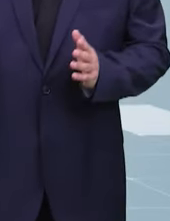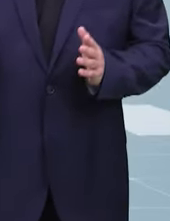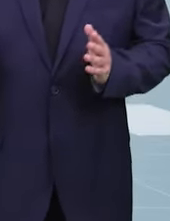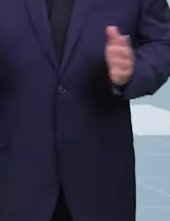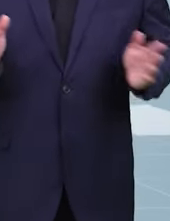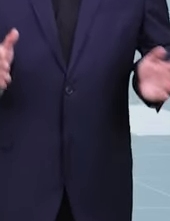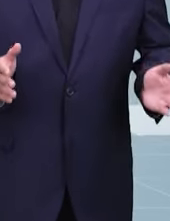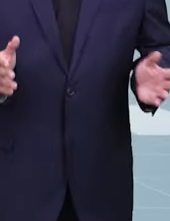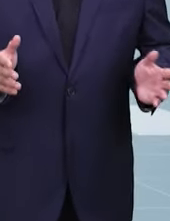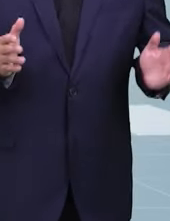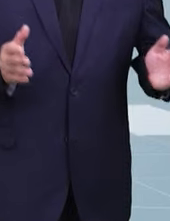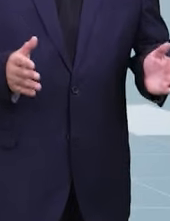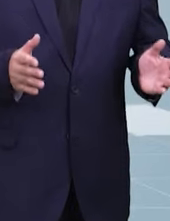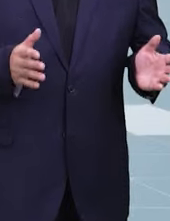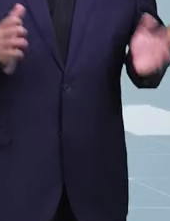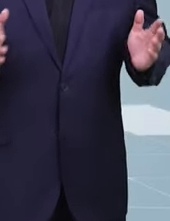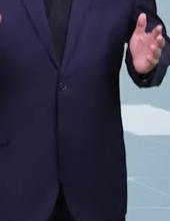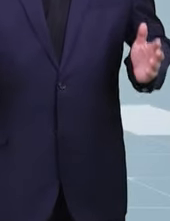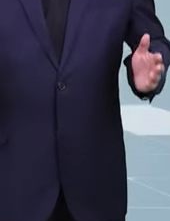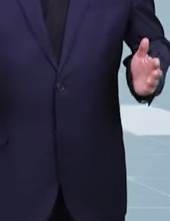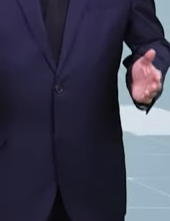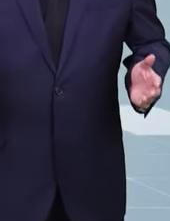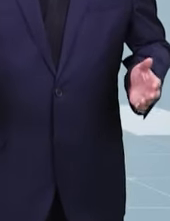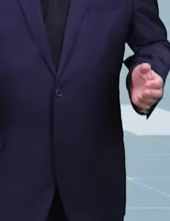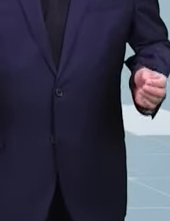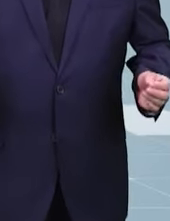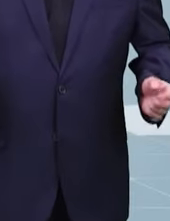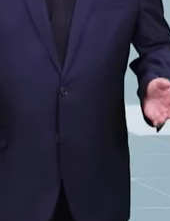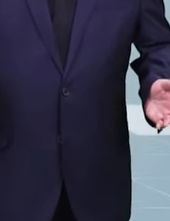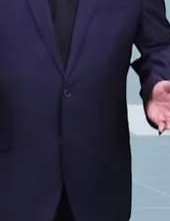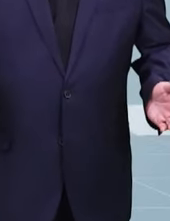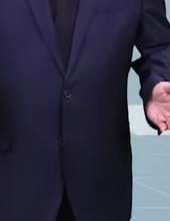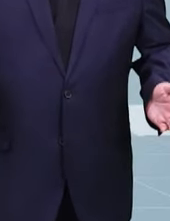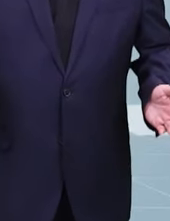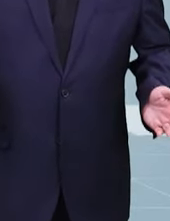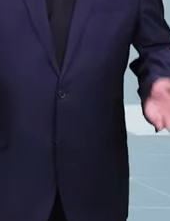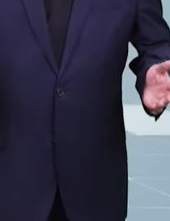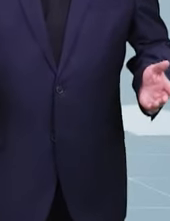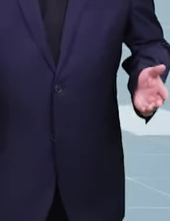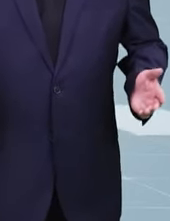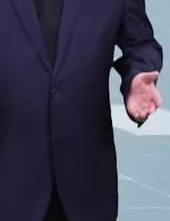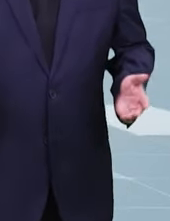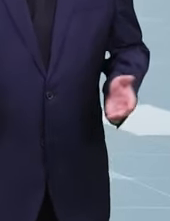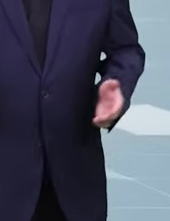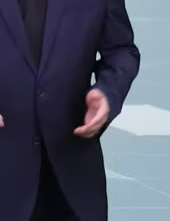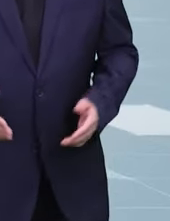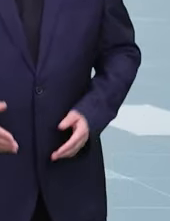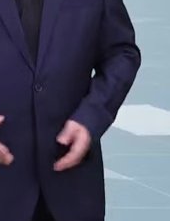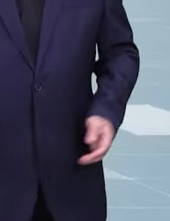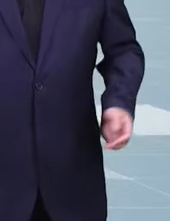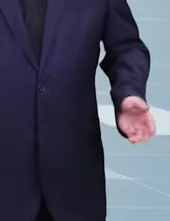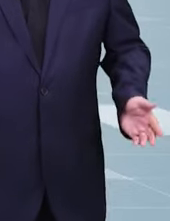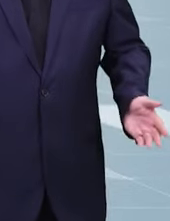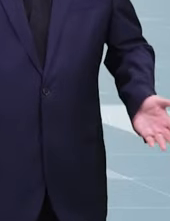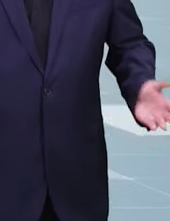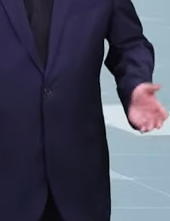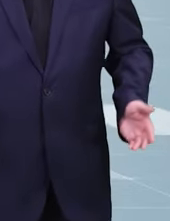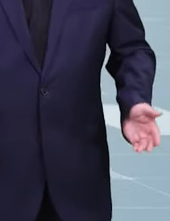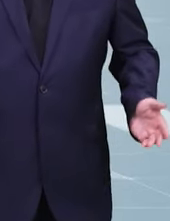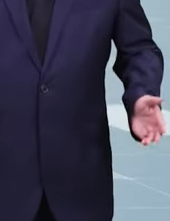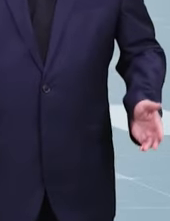esto es especialmente cierto para los trabajos deas que implican matemáticas y centifico los modelos